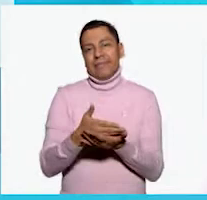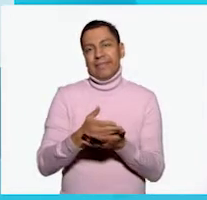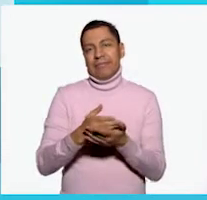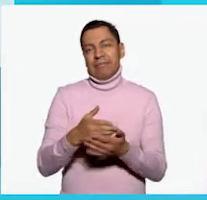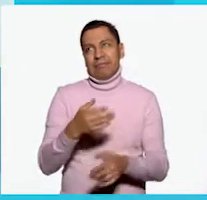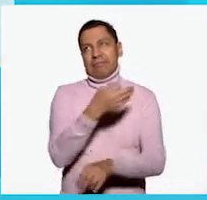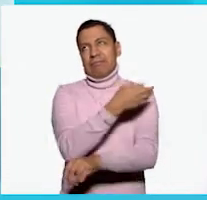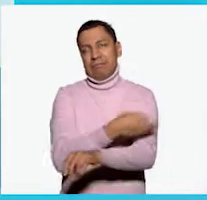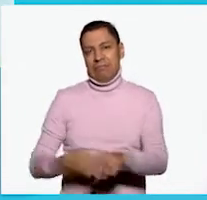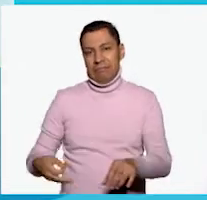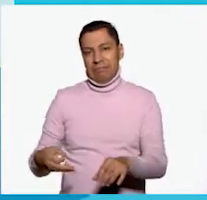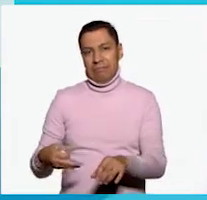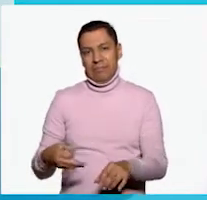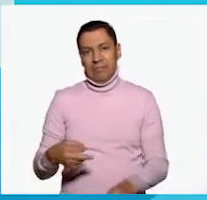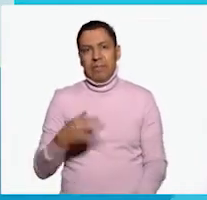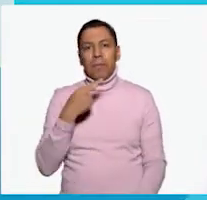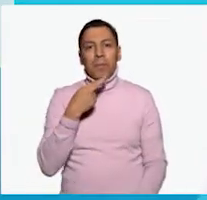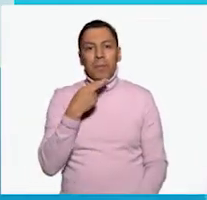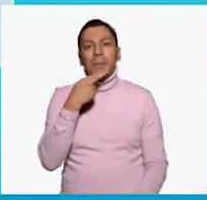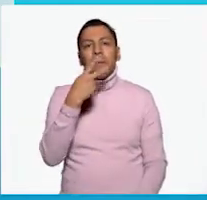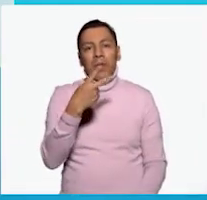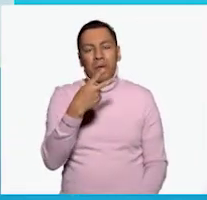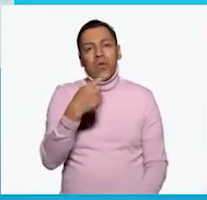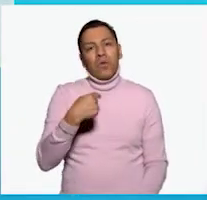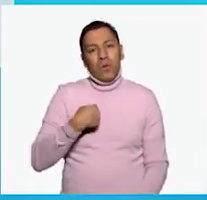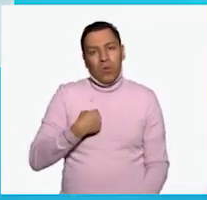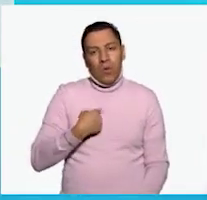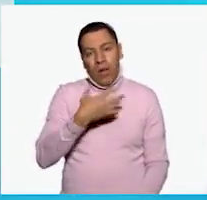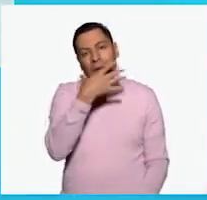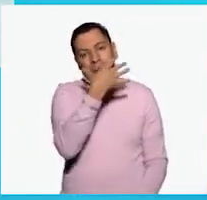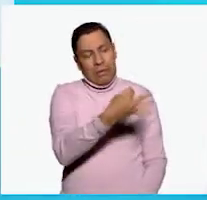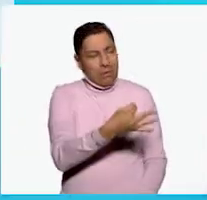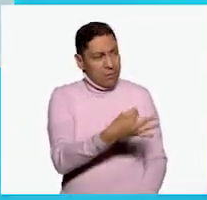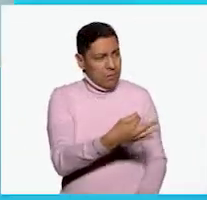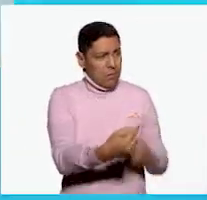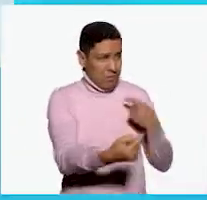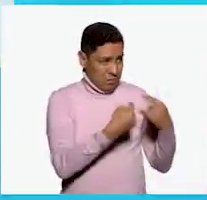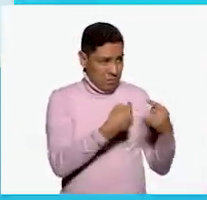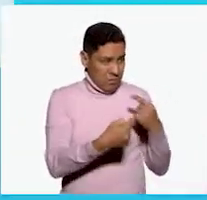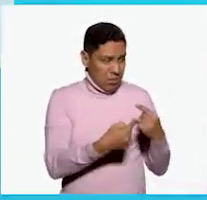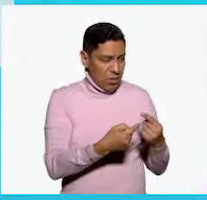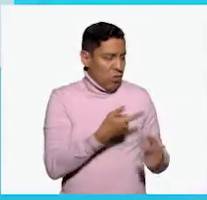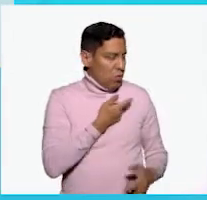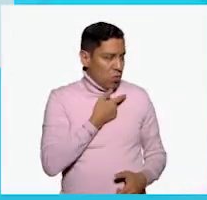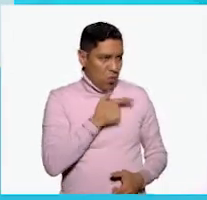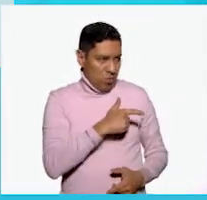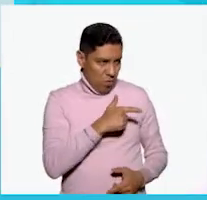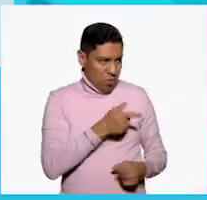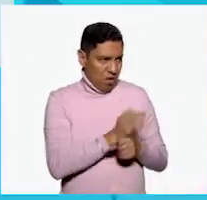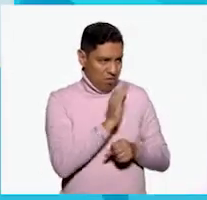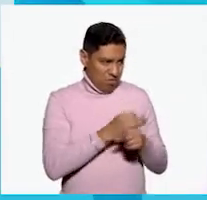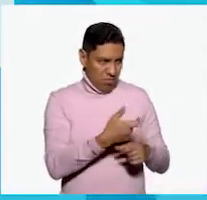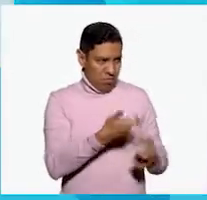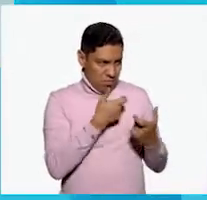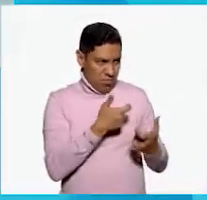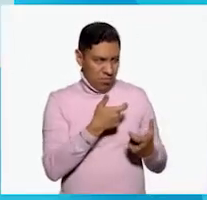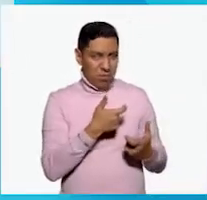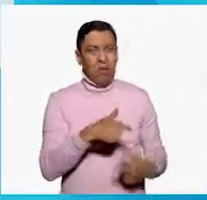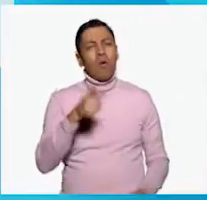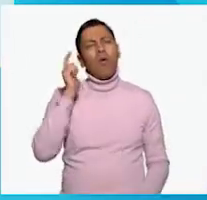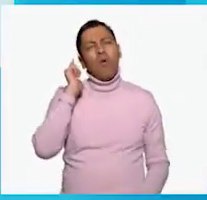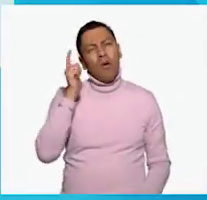Lo que hubiera dicho era que no me gustaba esa clase de bromas. Espero que ustedes me puedan